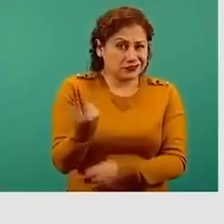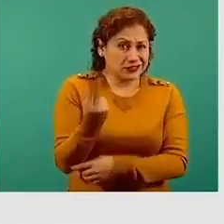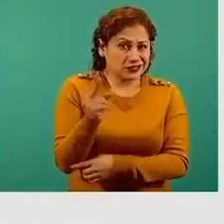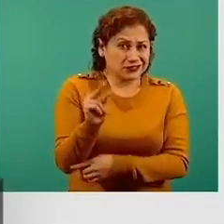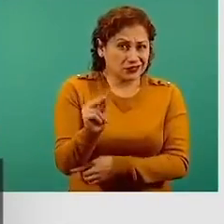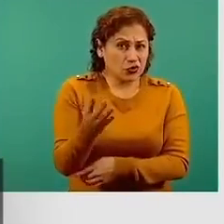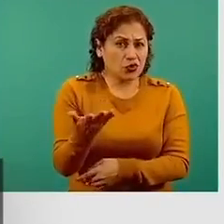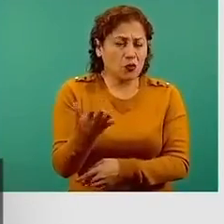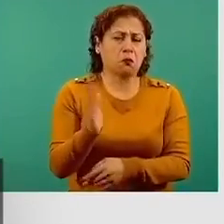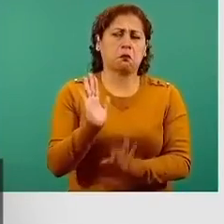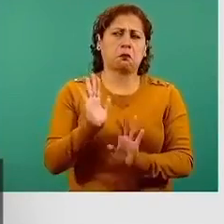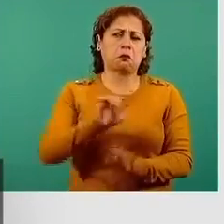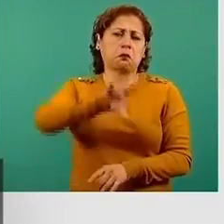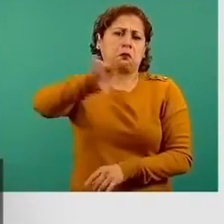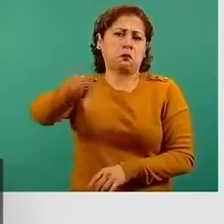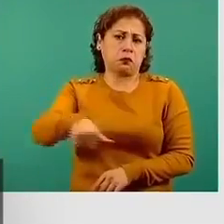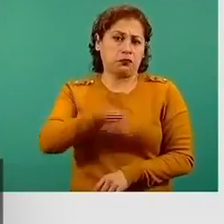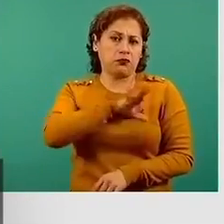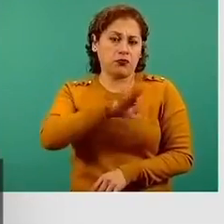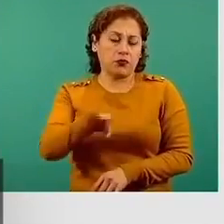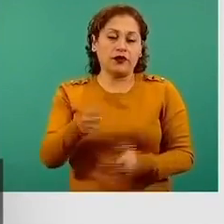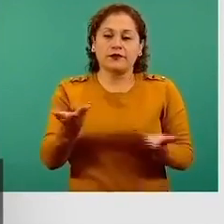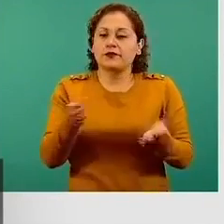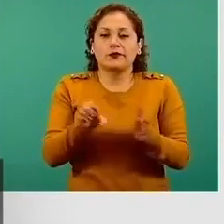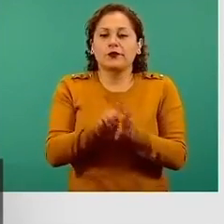El reporte técnico del domingo registró